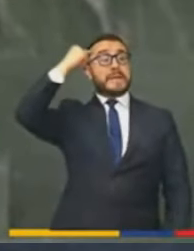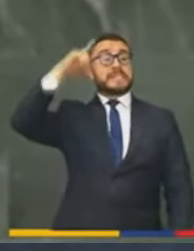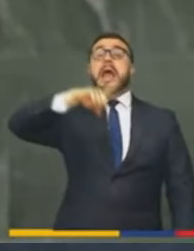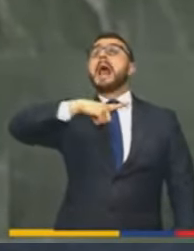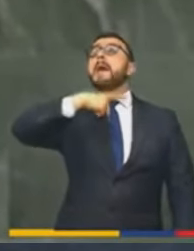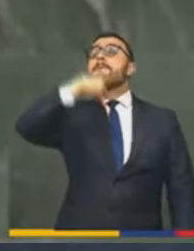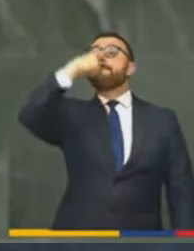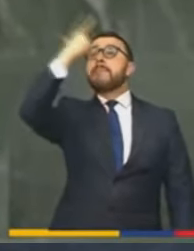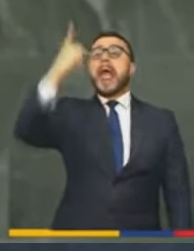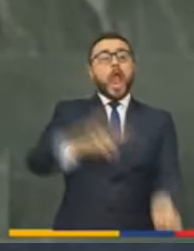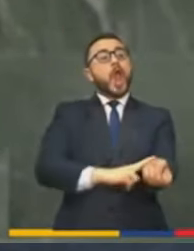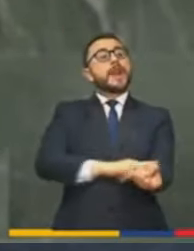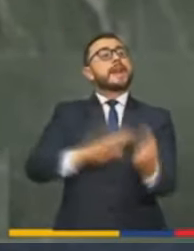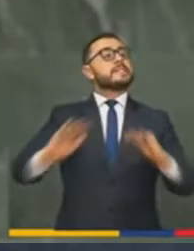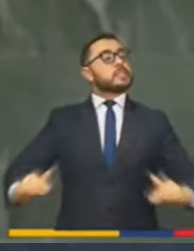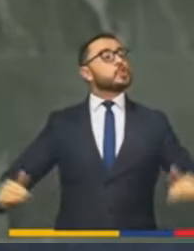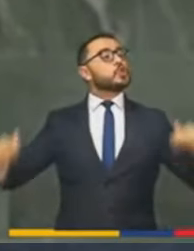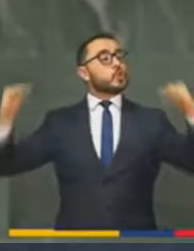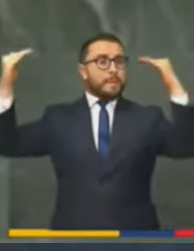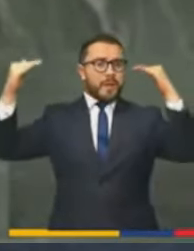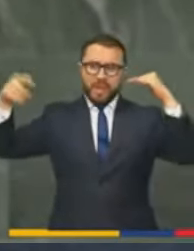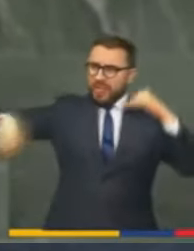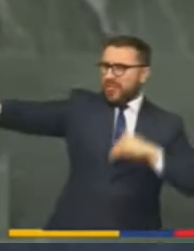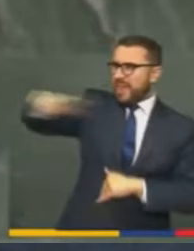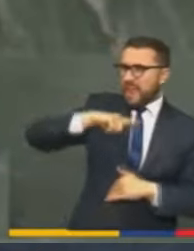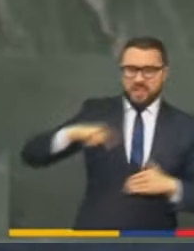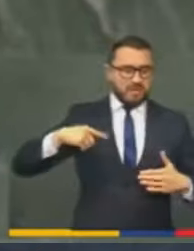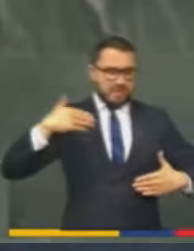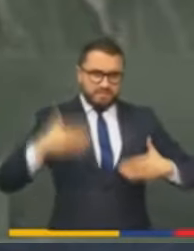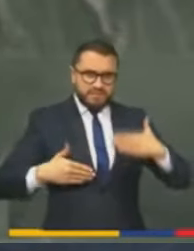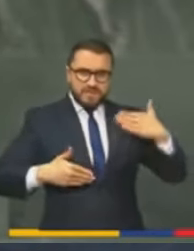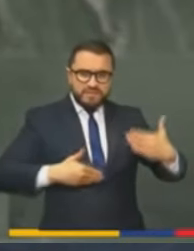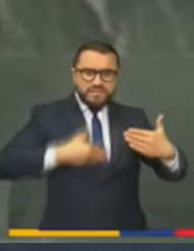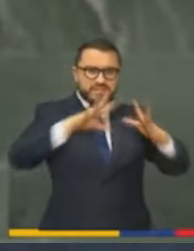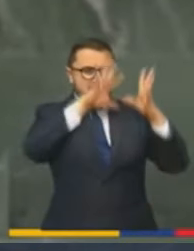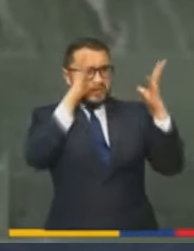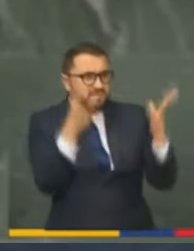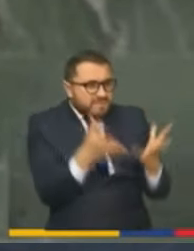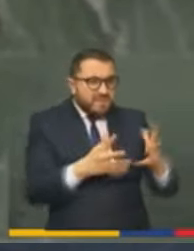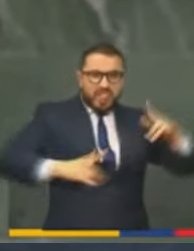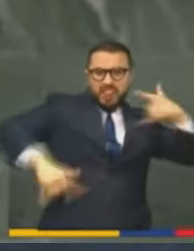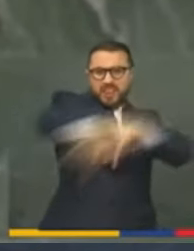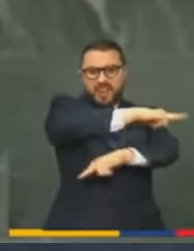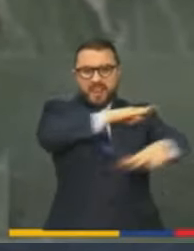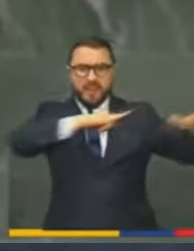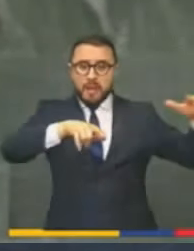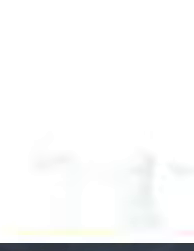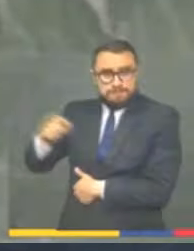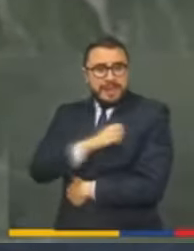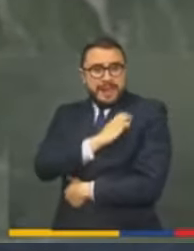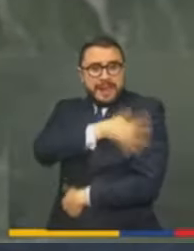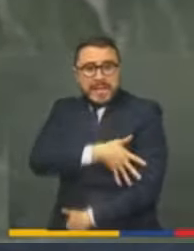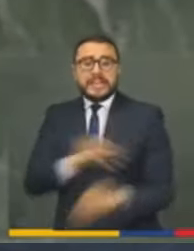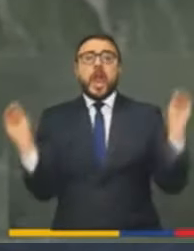la raza superior, se aprestan a dominar el mundo esgrimiendo el terror de las bombas sobre los pueblos.